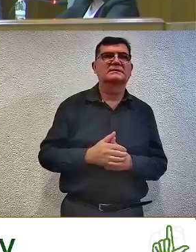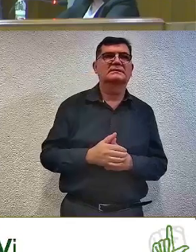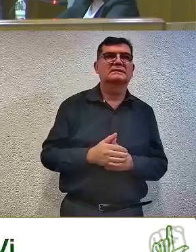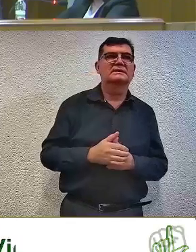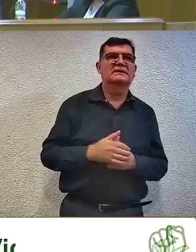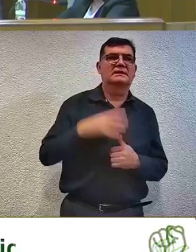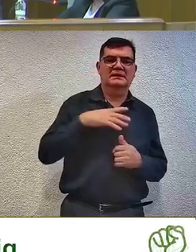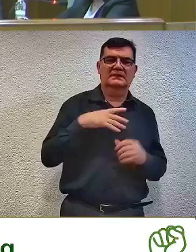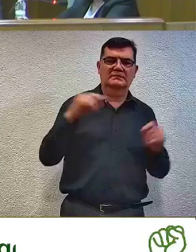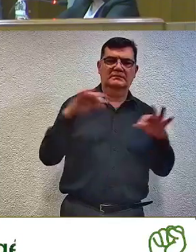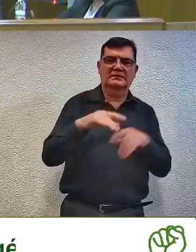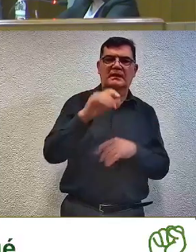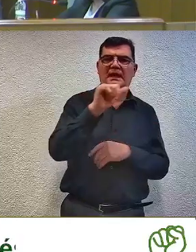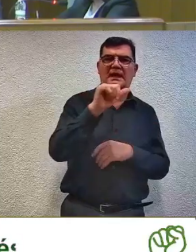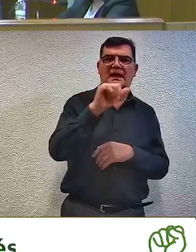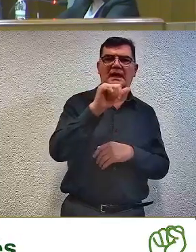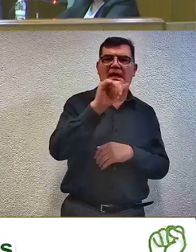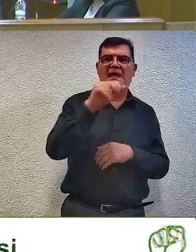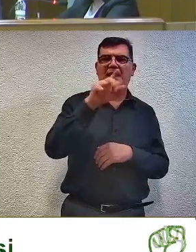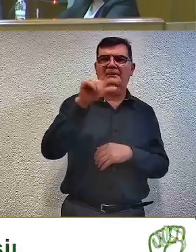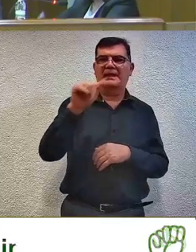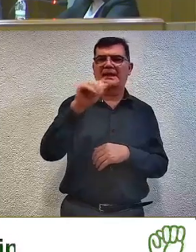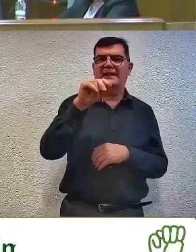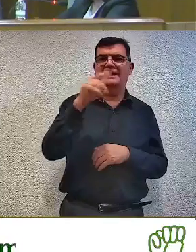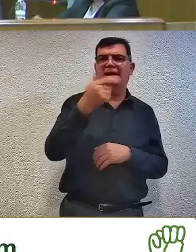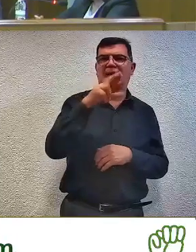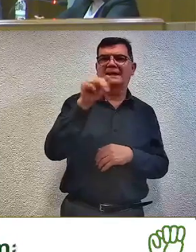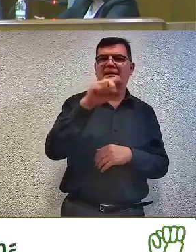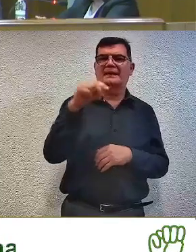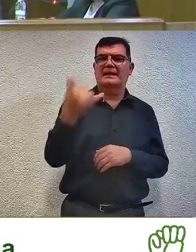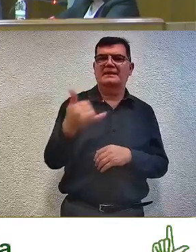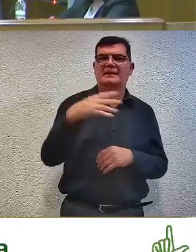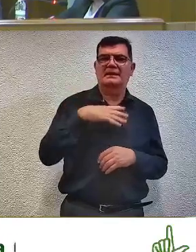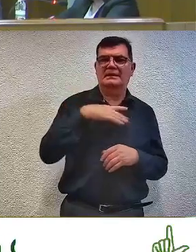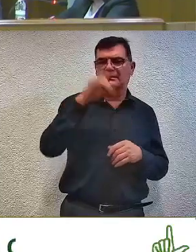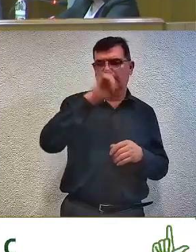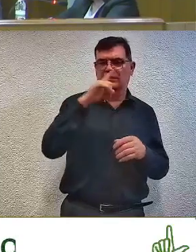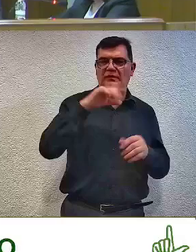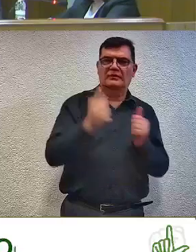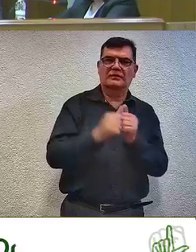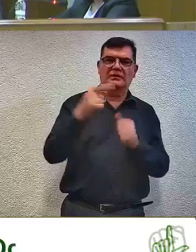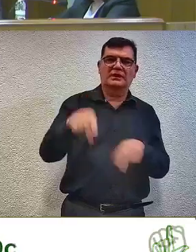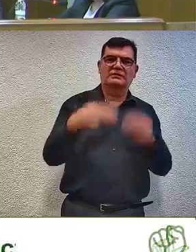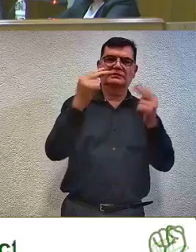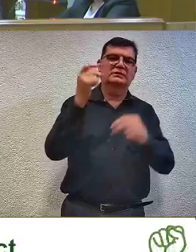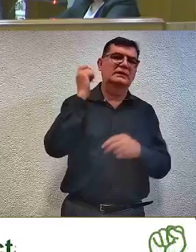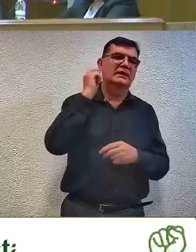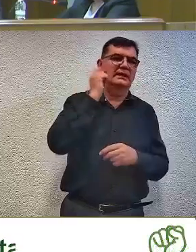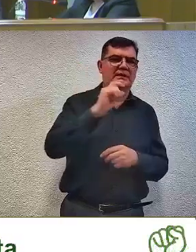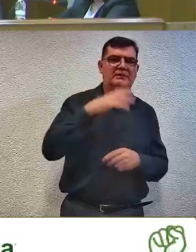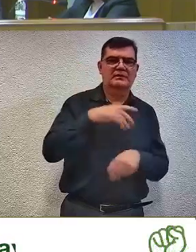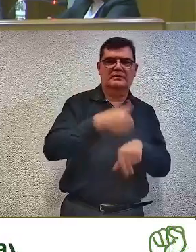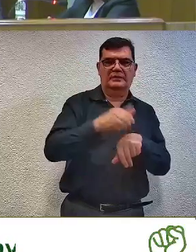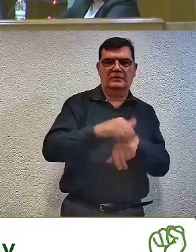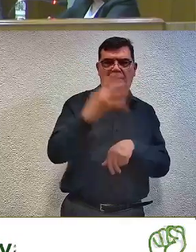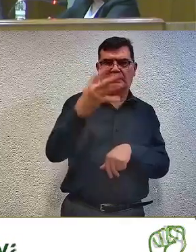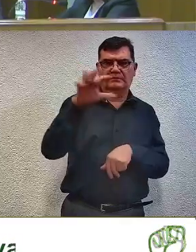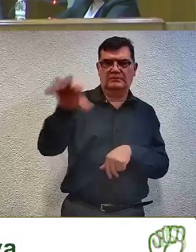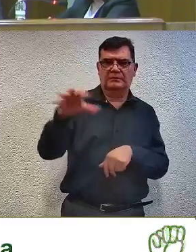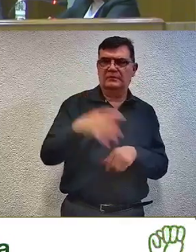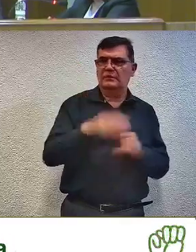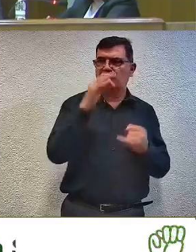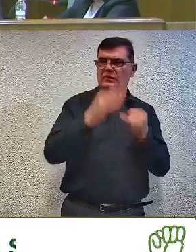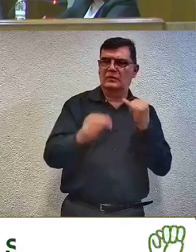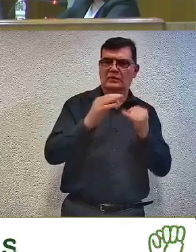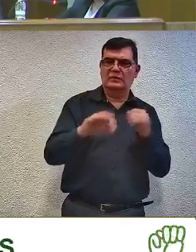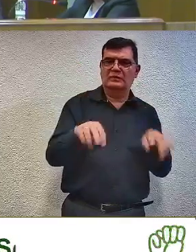El compareciente Alma Ailet Garibay Agüero y el Tribunal Electoral del Estado de Guerrero, asunto turnado a la ponencia número 4. Y el último